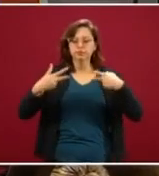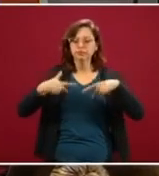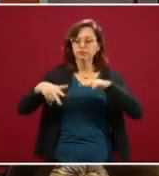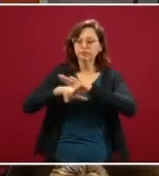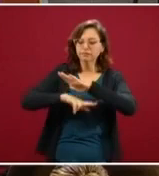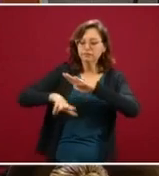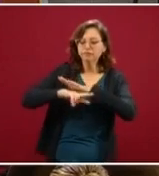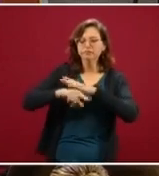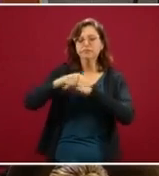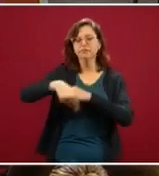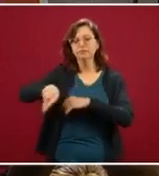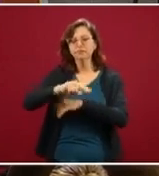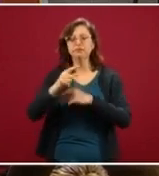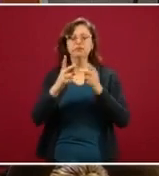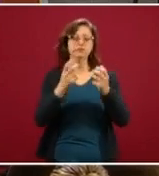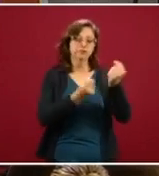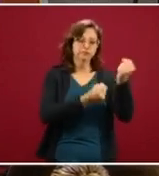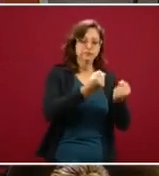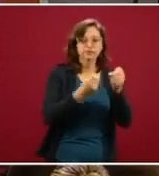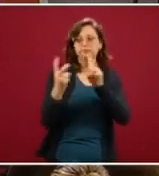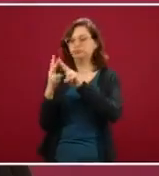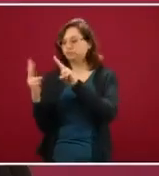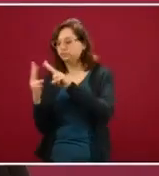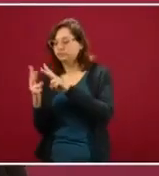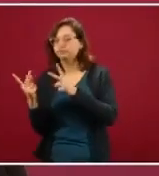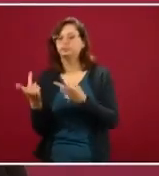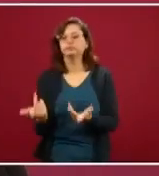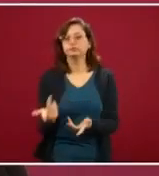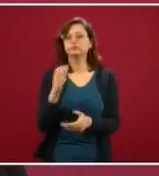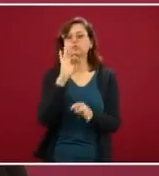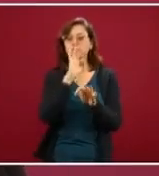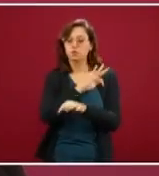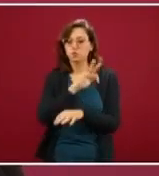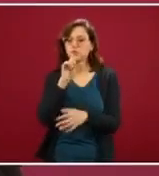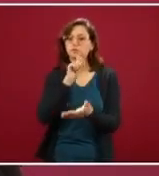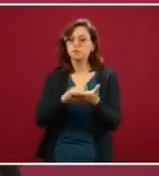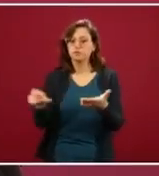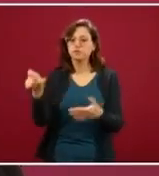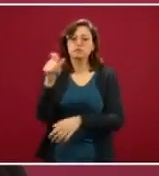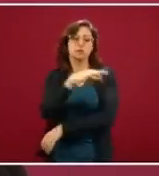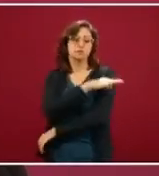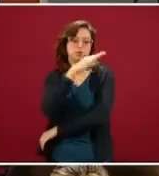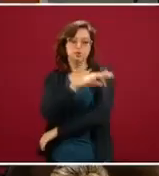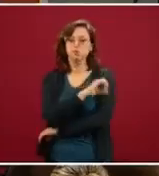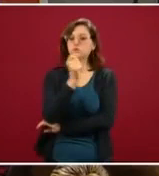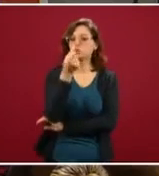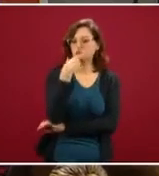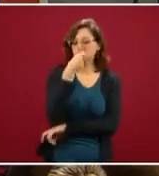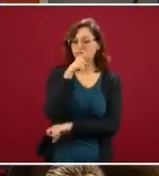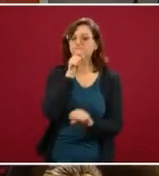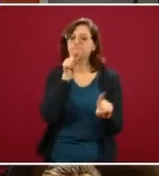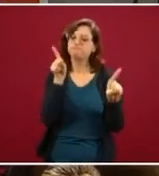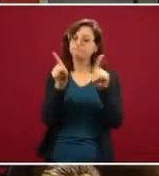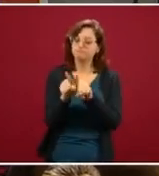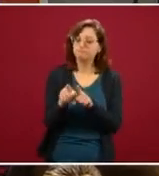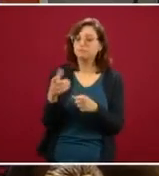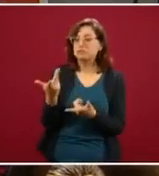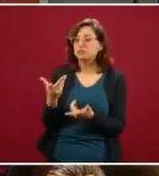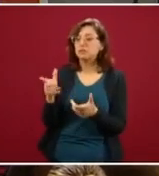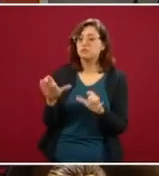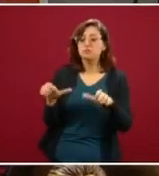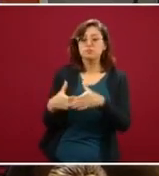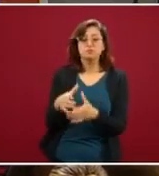las brigadas y de las móviles, lo que también nos permite abastecer de vacunas y de medicamentos a esas localidades pequeñas que